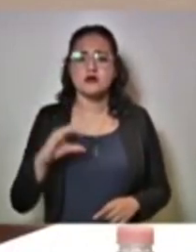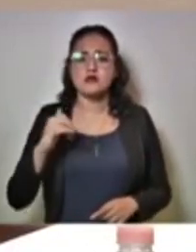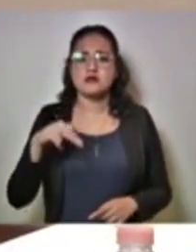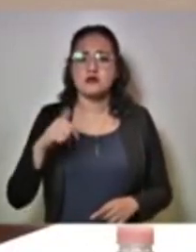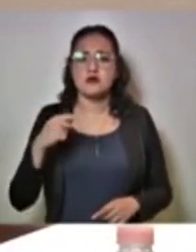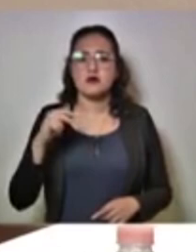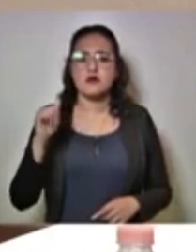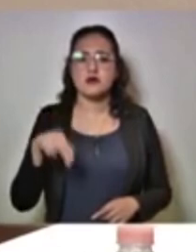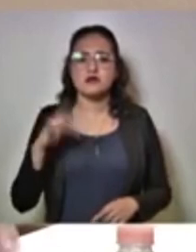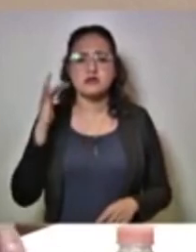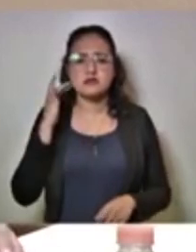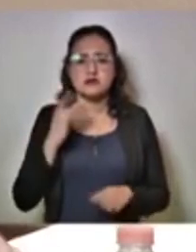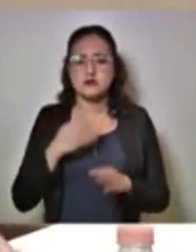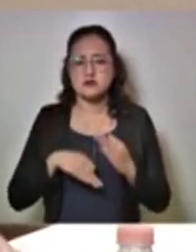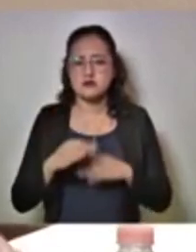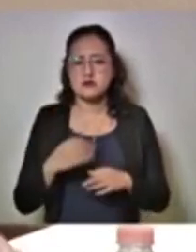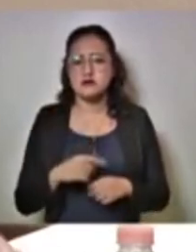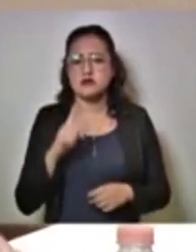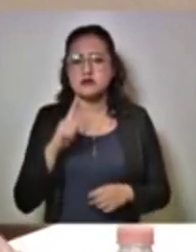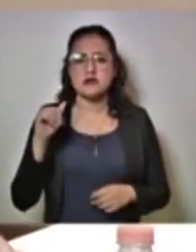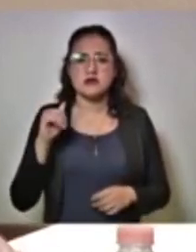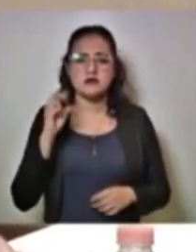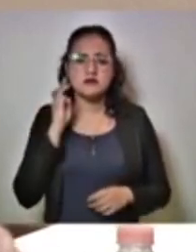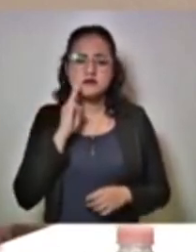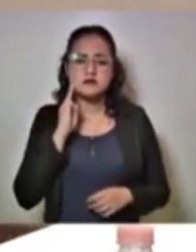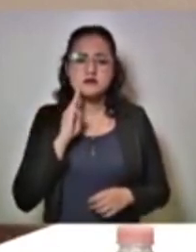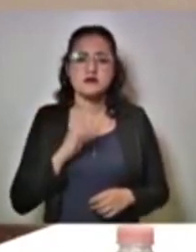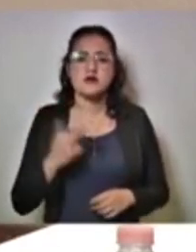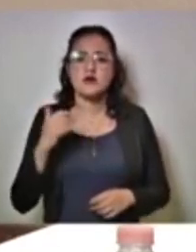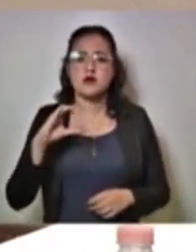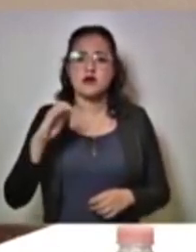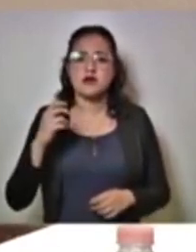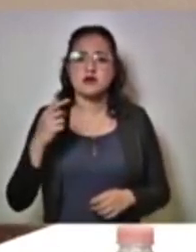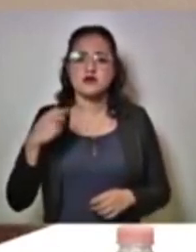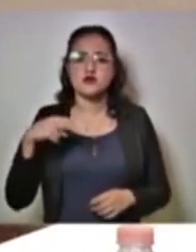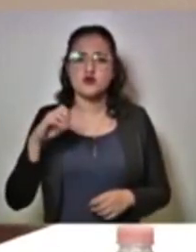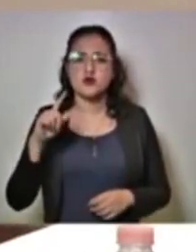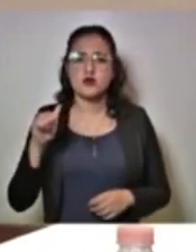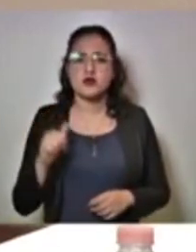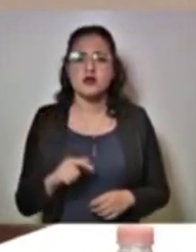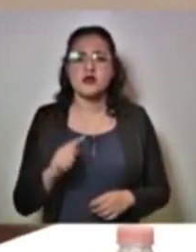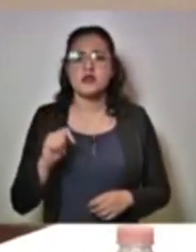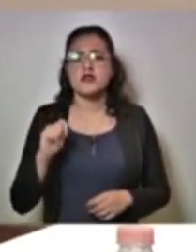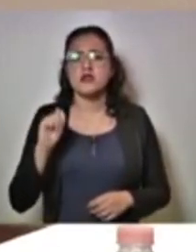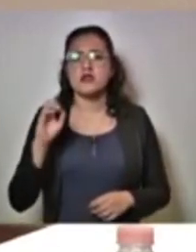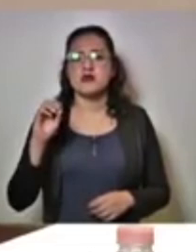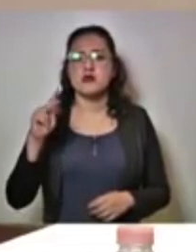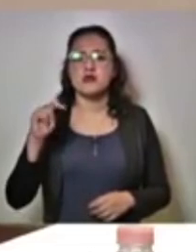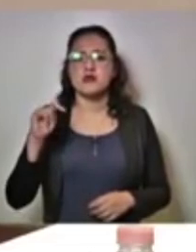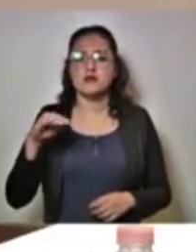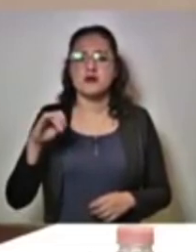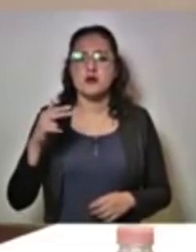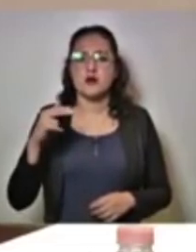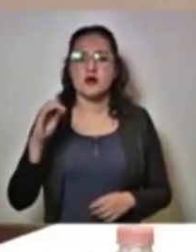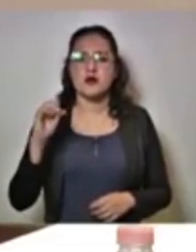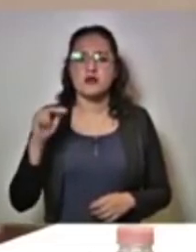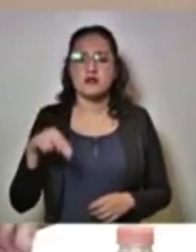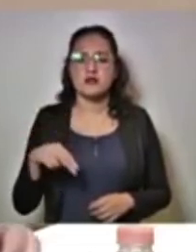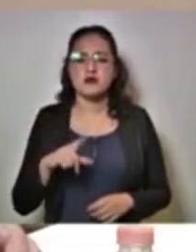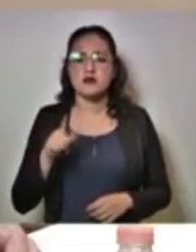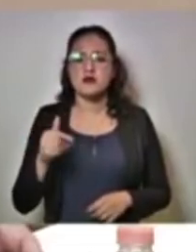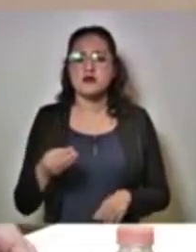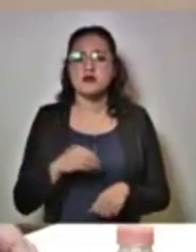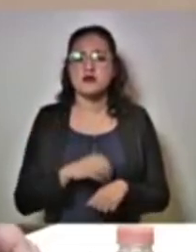oriundo de tepeojuma quien murió nueva jersey y el otro de 55 años de edad de izúcar de matamoros quien falleció en chicago